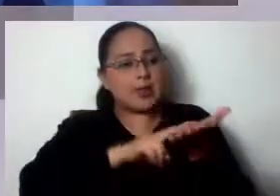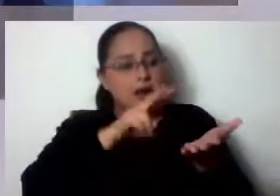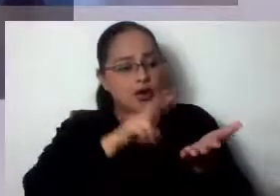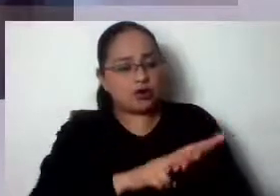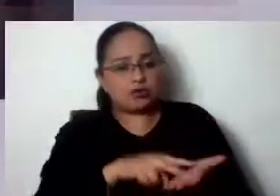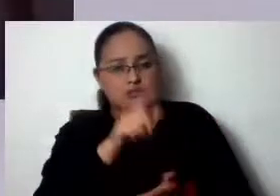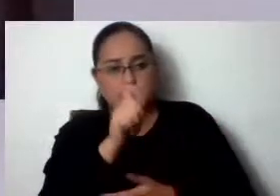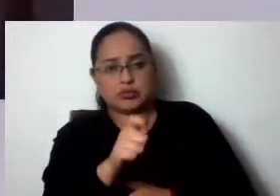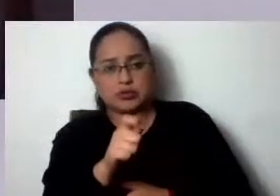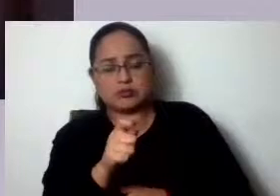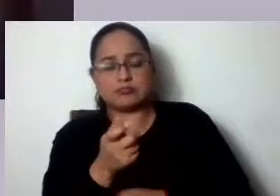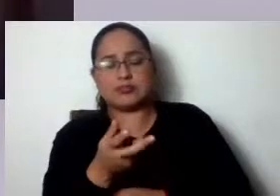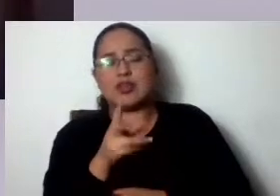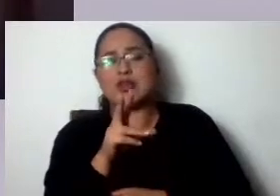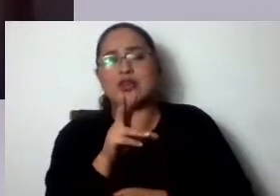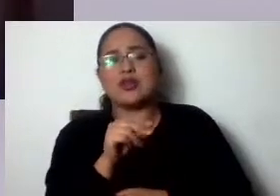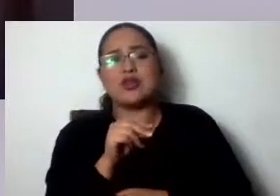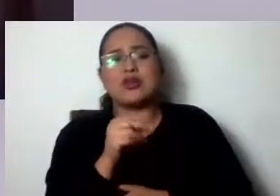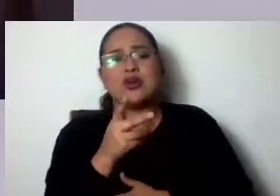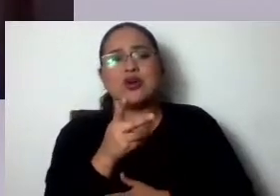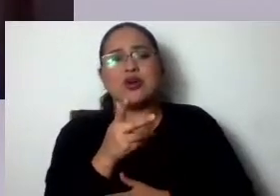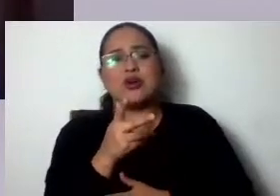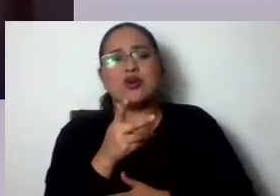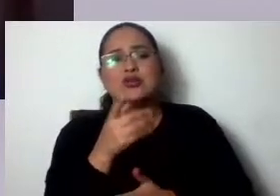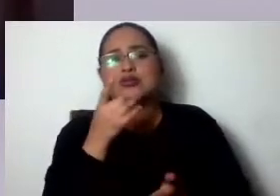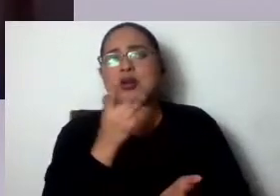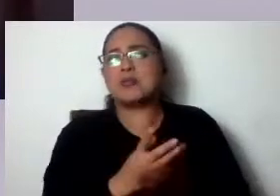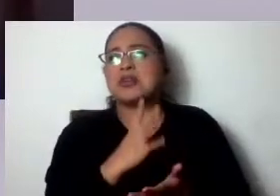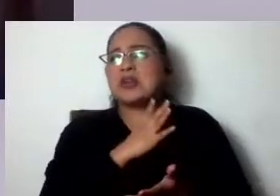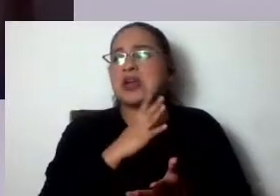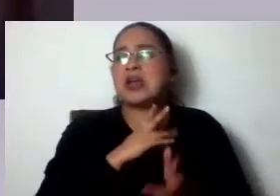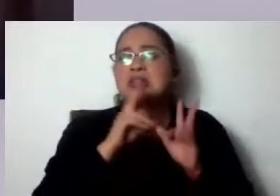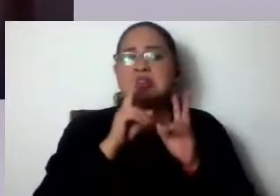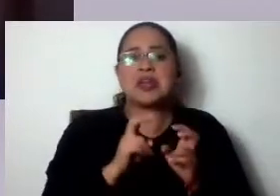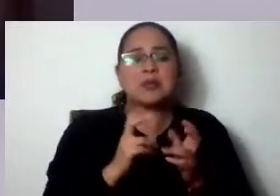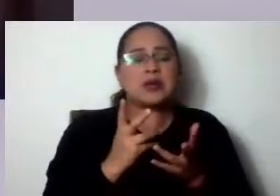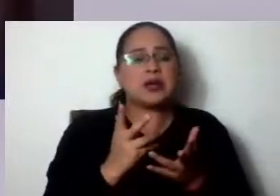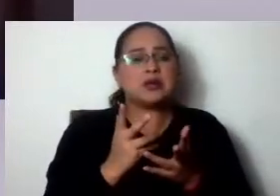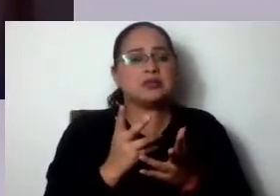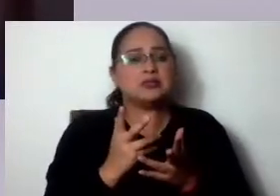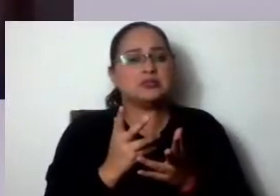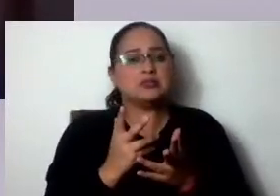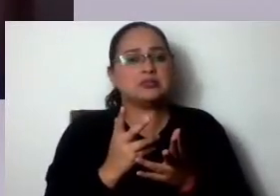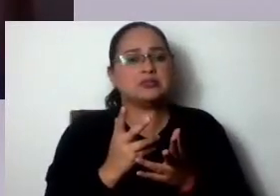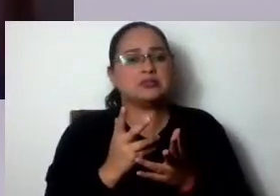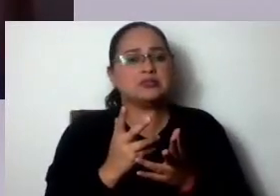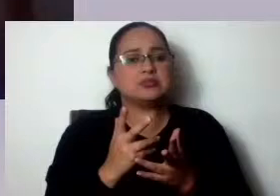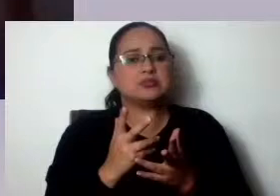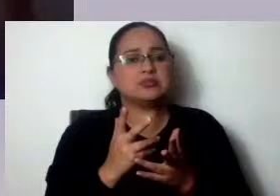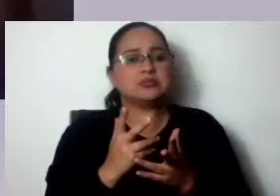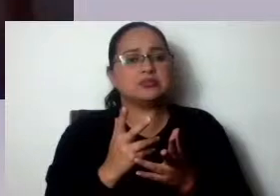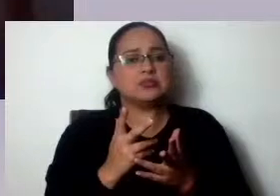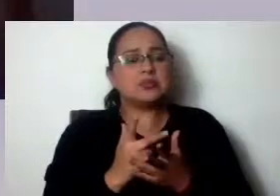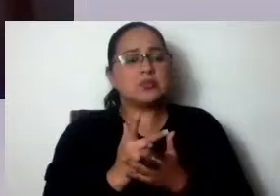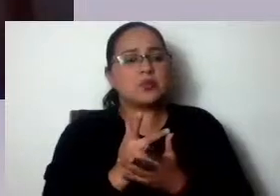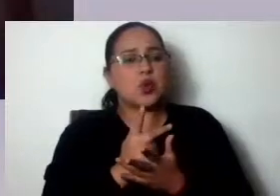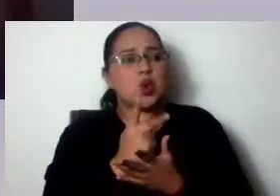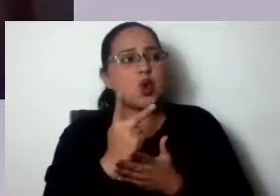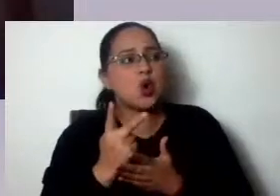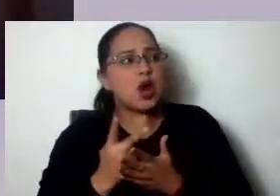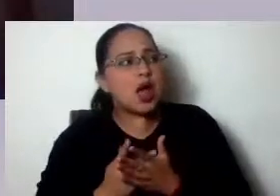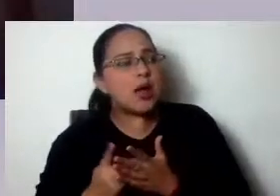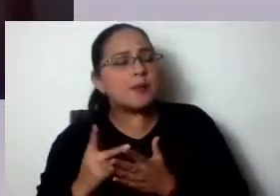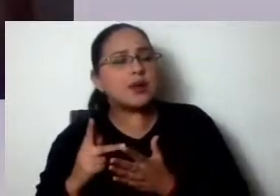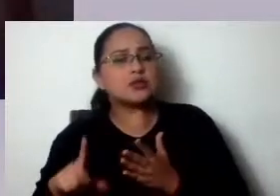constituyen meros objetivos programáticos o programas o programas pólit de política